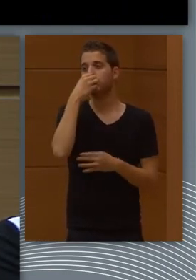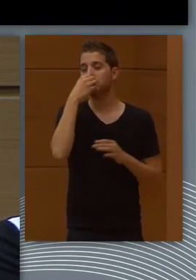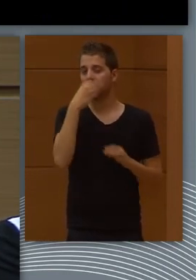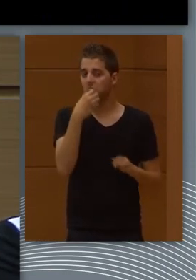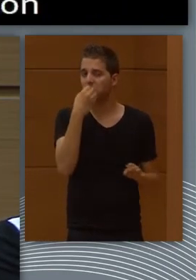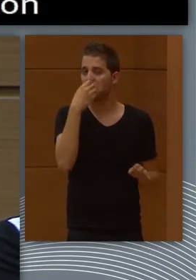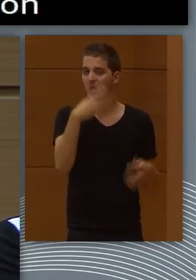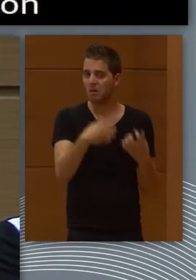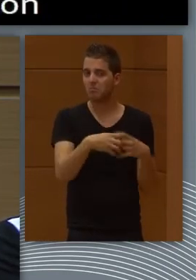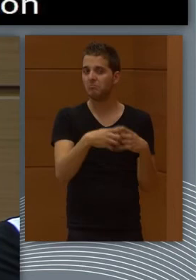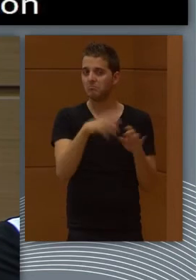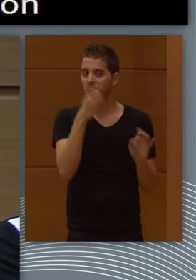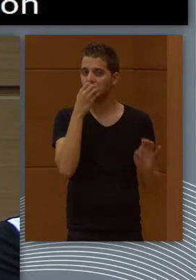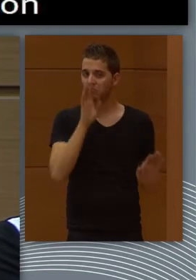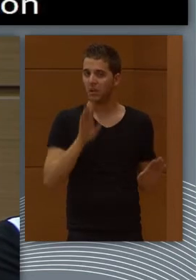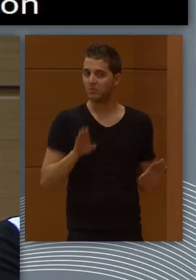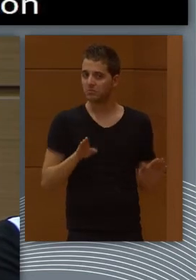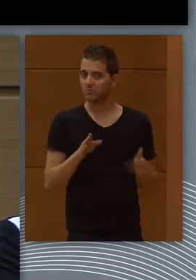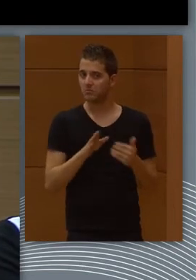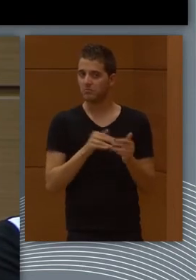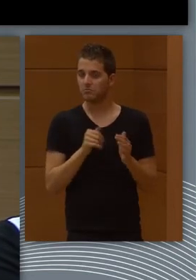usable